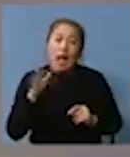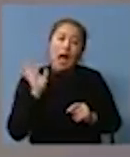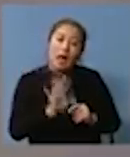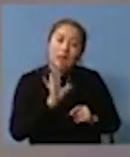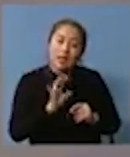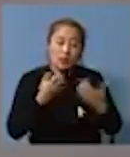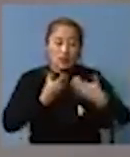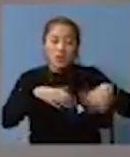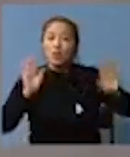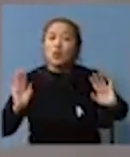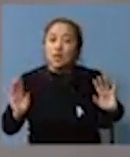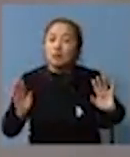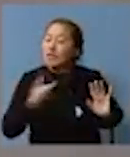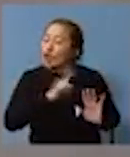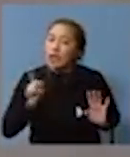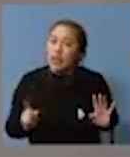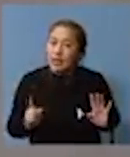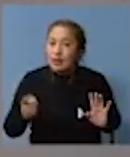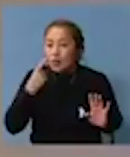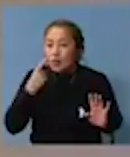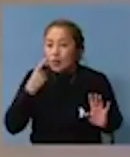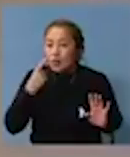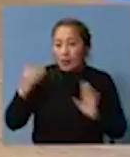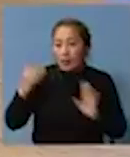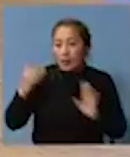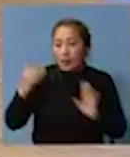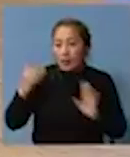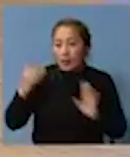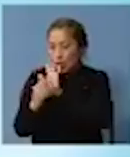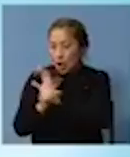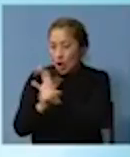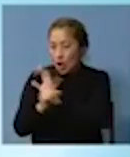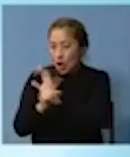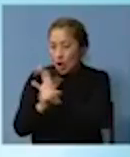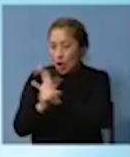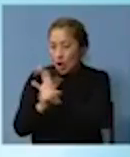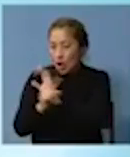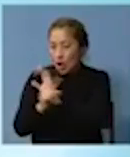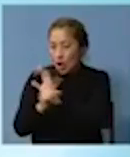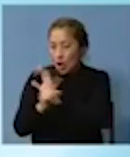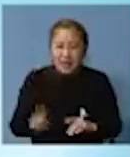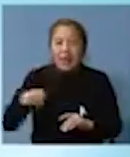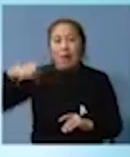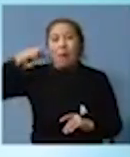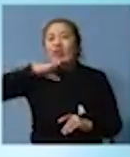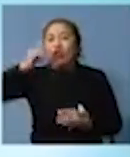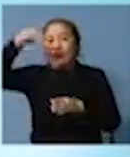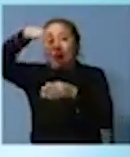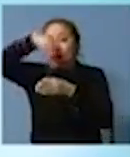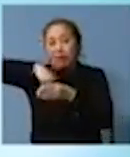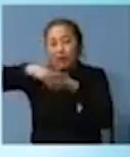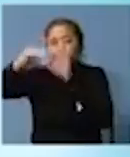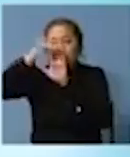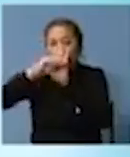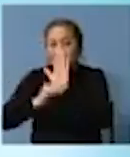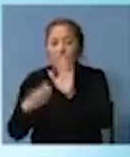amenaza con renunciar a la candidatura cuando ve que su hija no estaba en el lugar expectante que ponían dentro del PJ, dentro de las